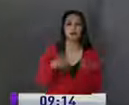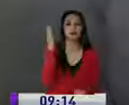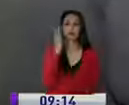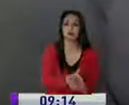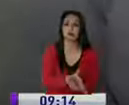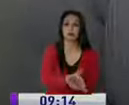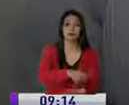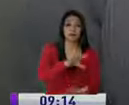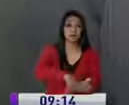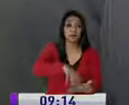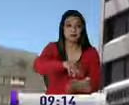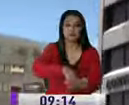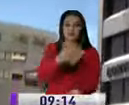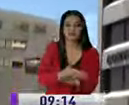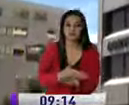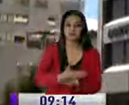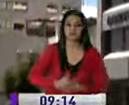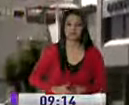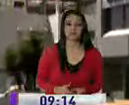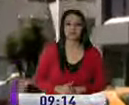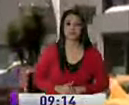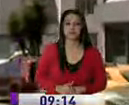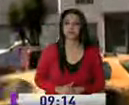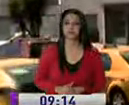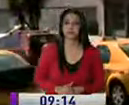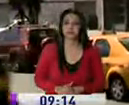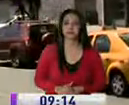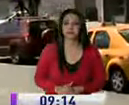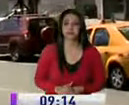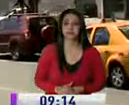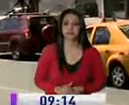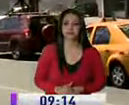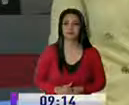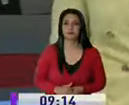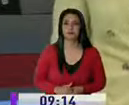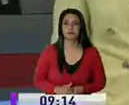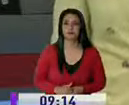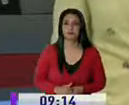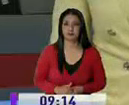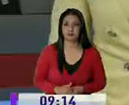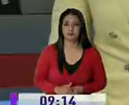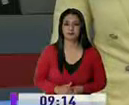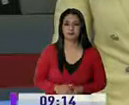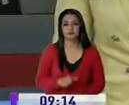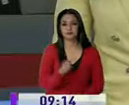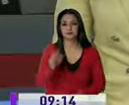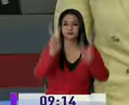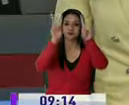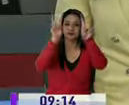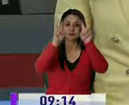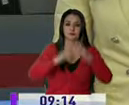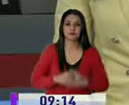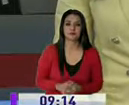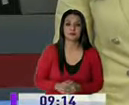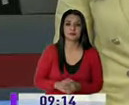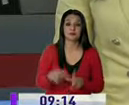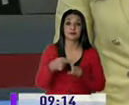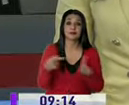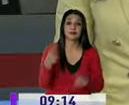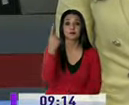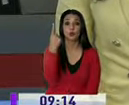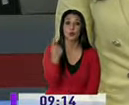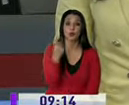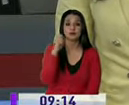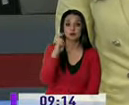inmediata de esta resolución, informó Patricia Aldaz. Y en otro tema les contamos que desde este 11